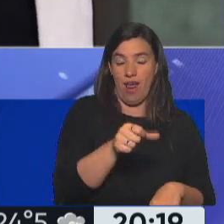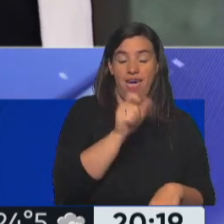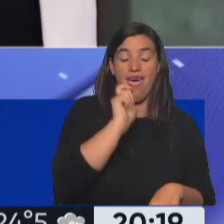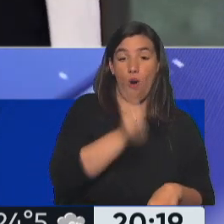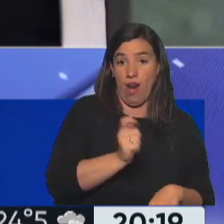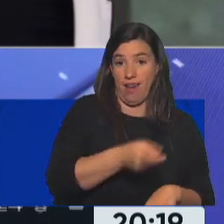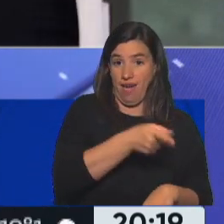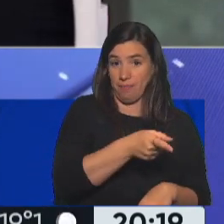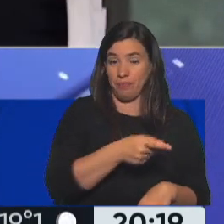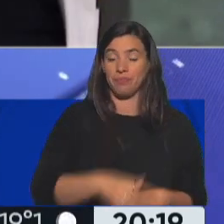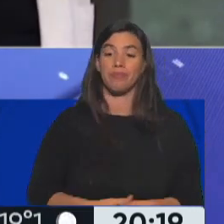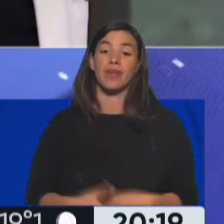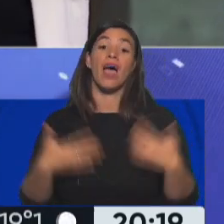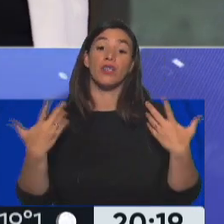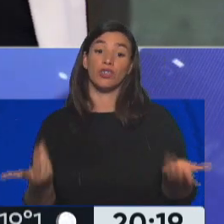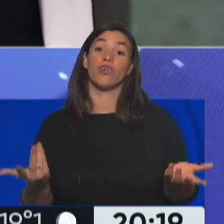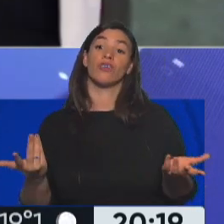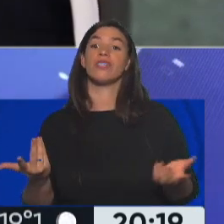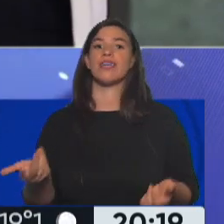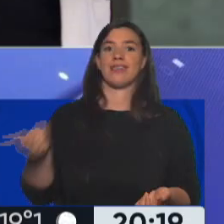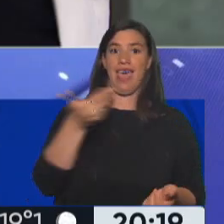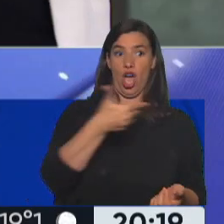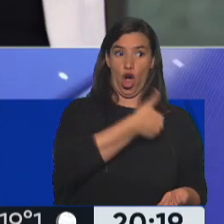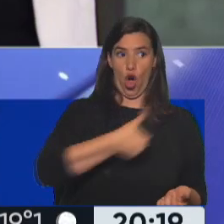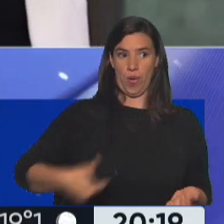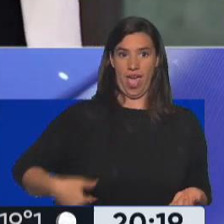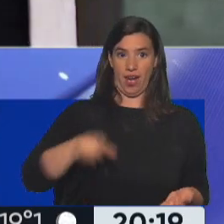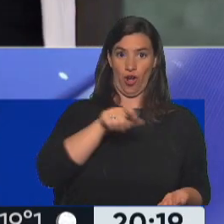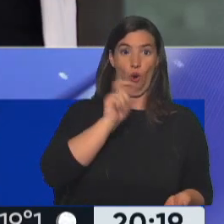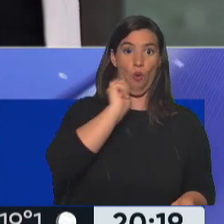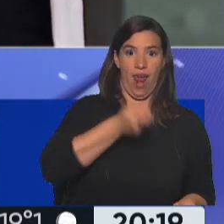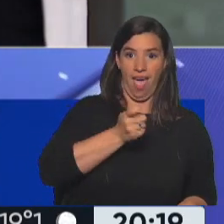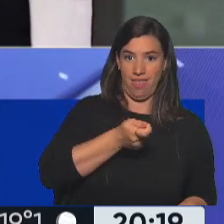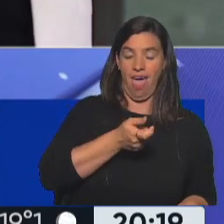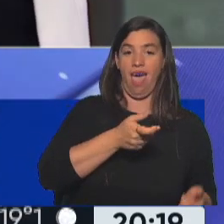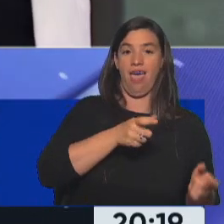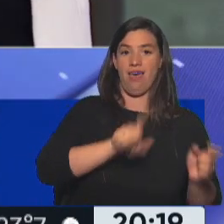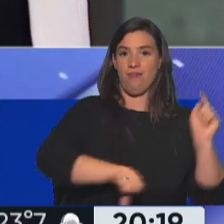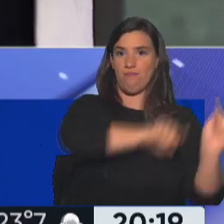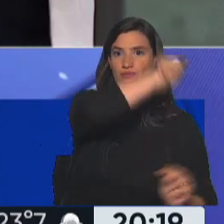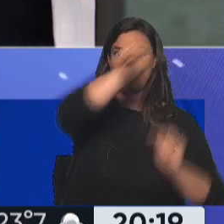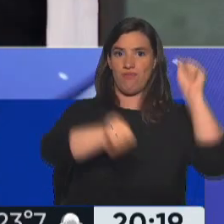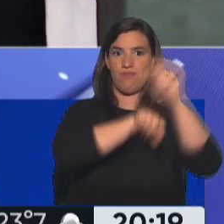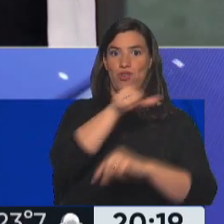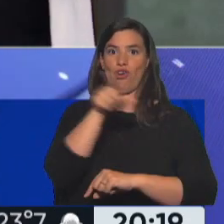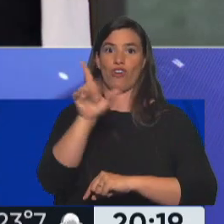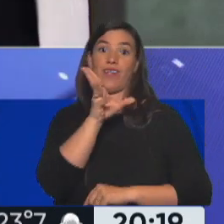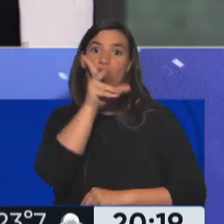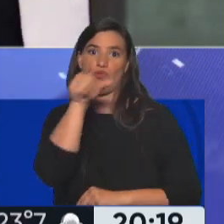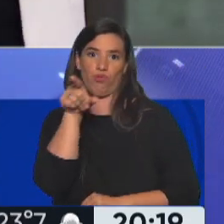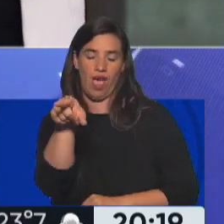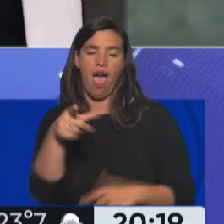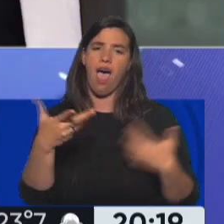habilitación para que el gobierno de Volodymyr Zelensky utilice misiles que lleguen a territorio ruso, bueno, volvió a